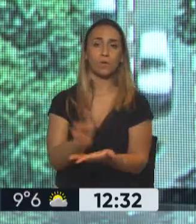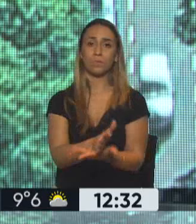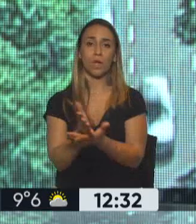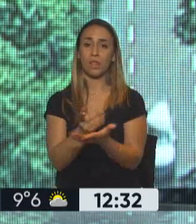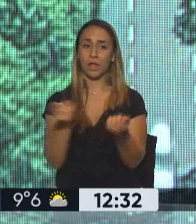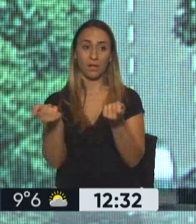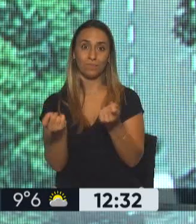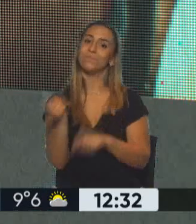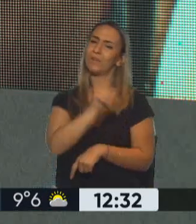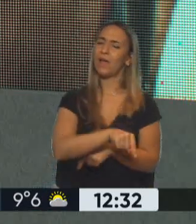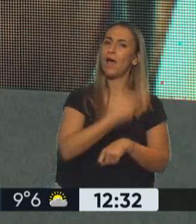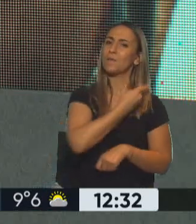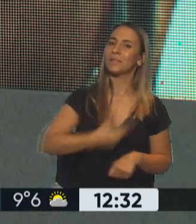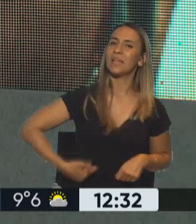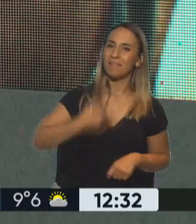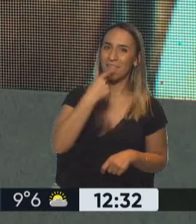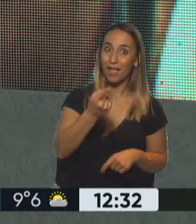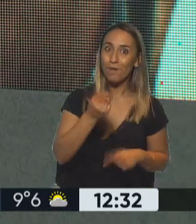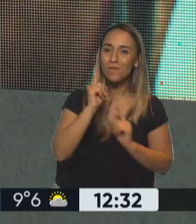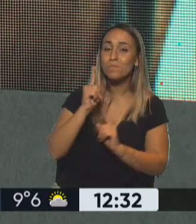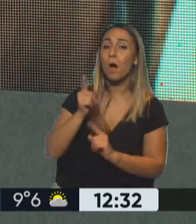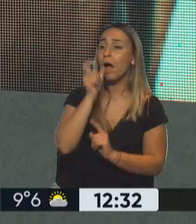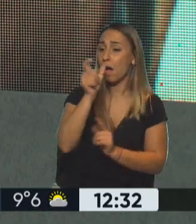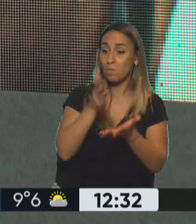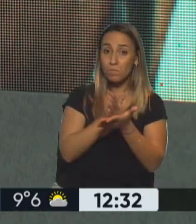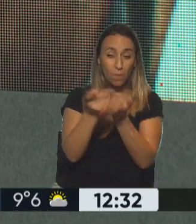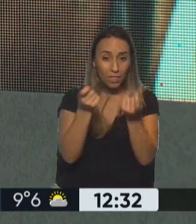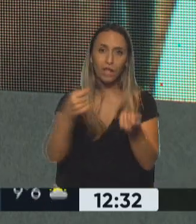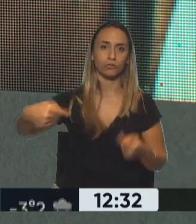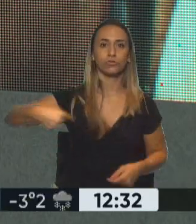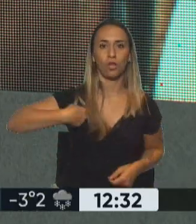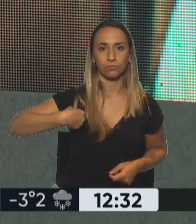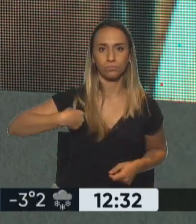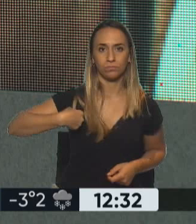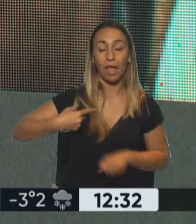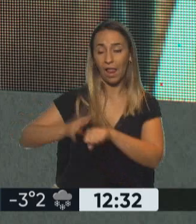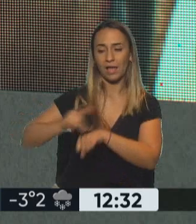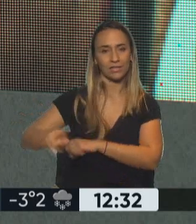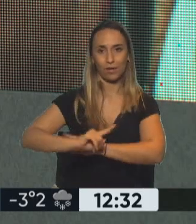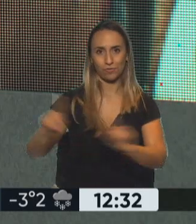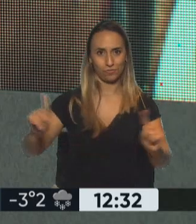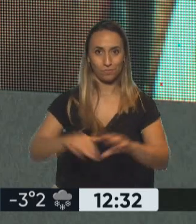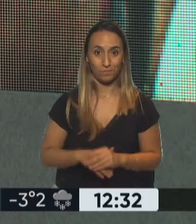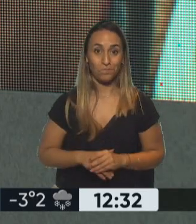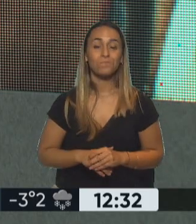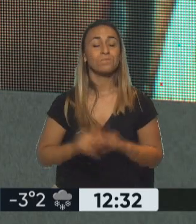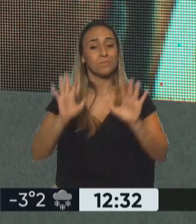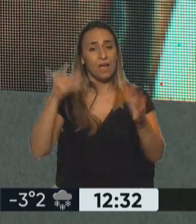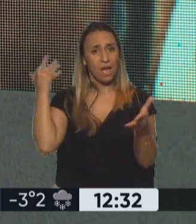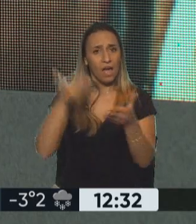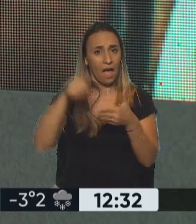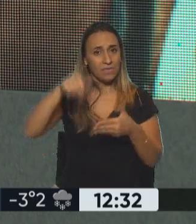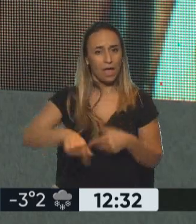dice, moderado soy yo. Luis, sucedió algo diferente en esta apertura, que no se había visto por lo menos hasta el momento, que es